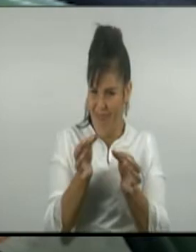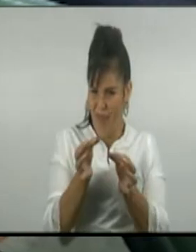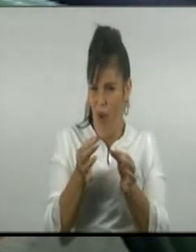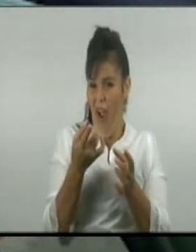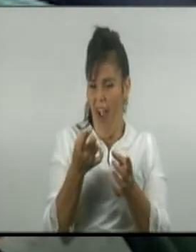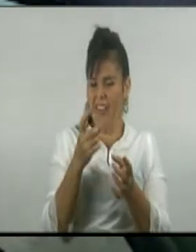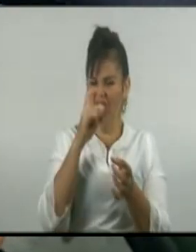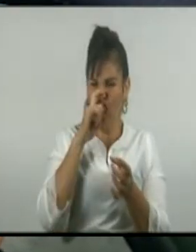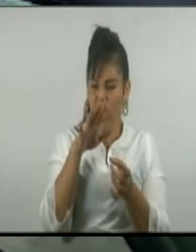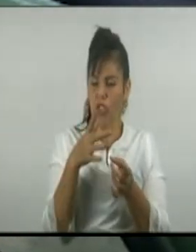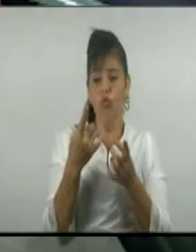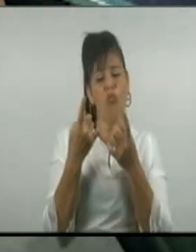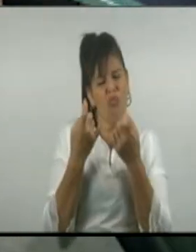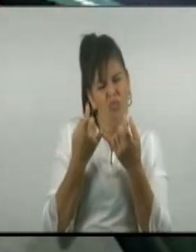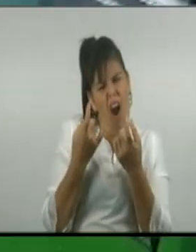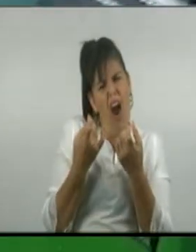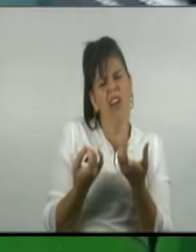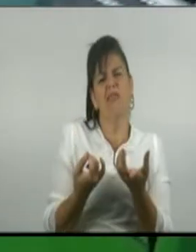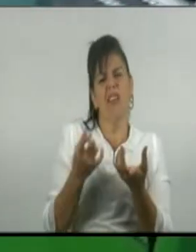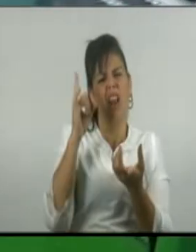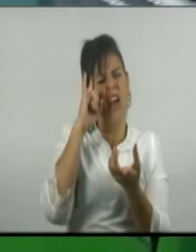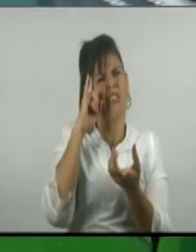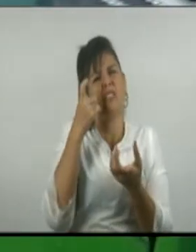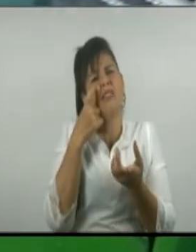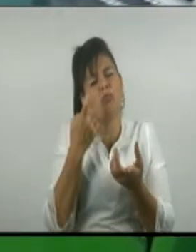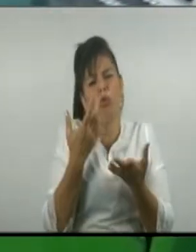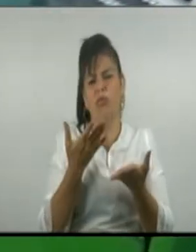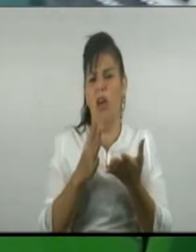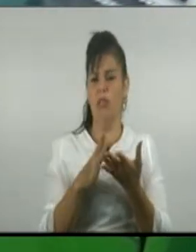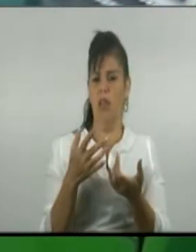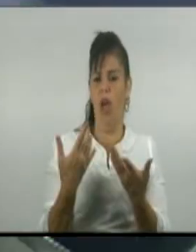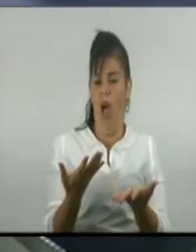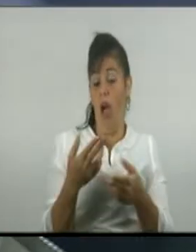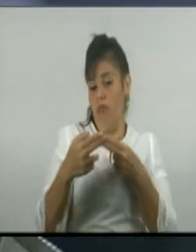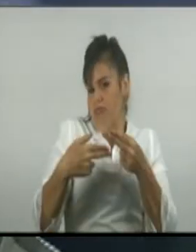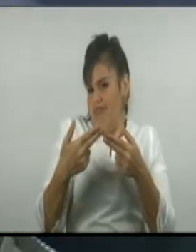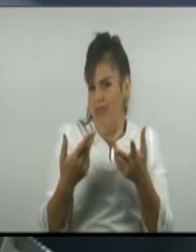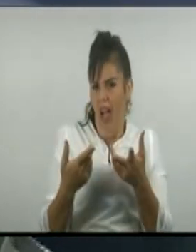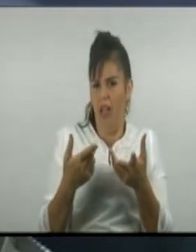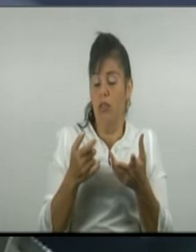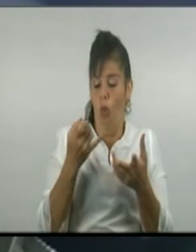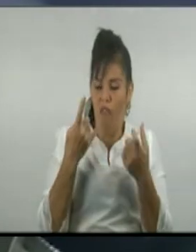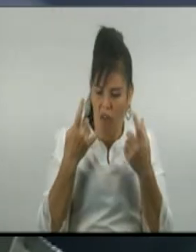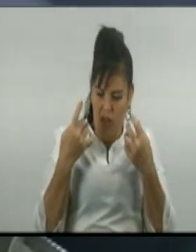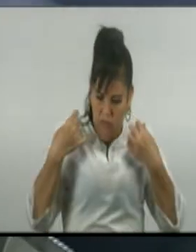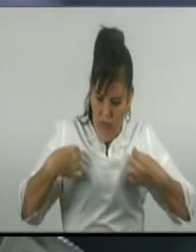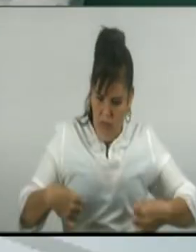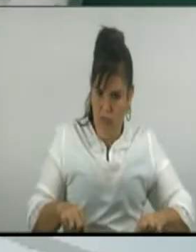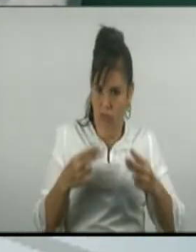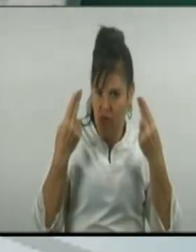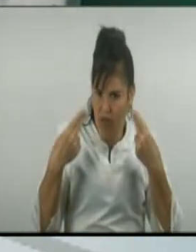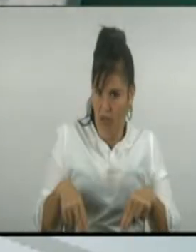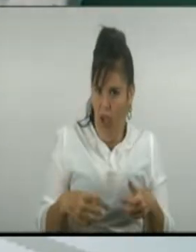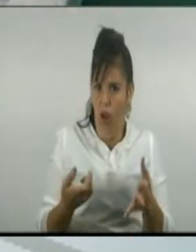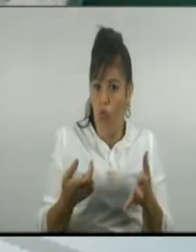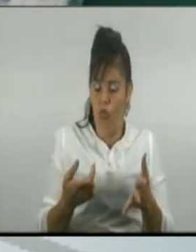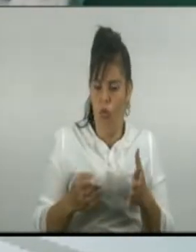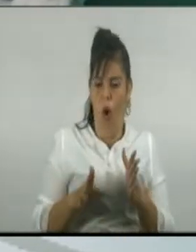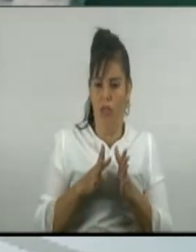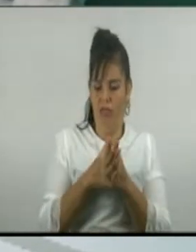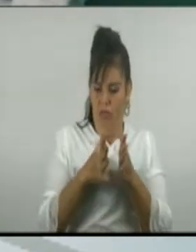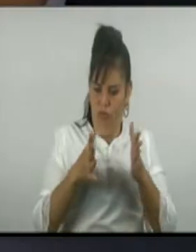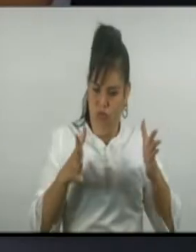requerirá la leche materna como alimento óptimo y fuente de factores inmunológicos influyente en su desarrollo